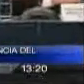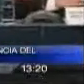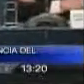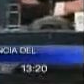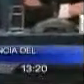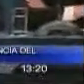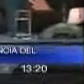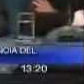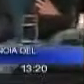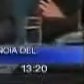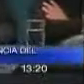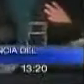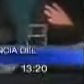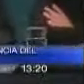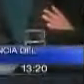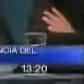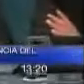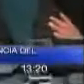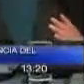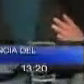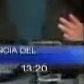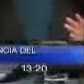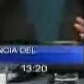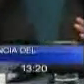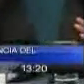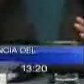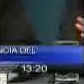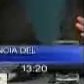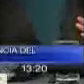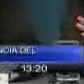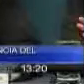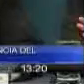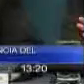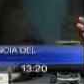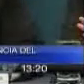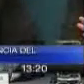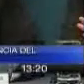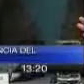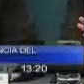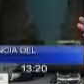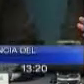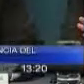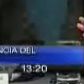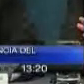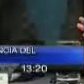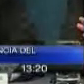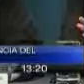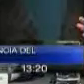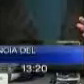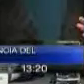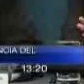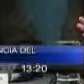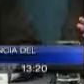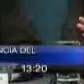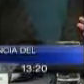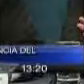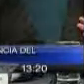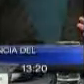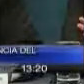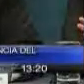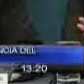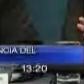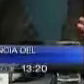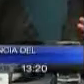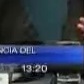fue exactamente lo que hicimos. No hay ningún tipo de injerencia, ni ningún tipo de acto irregular de quienes